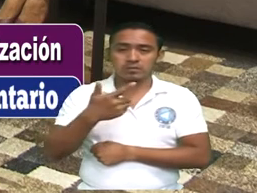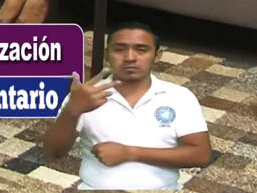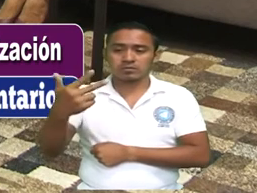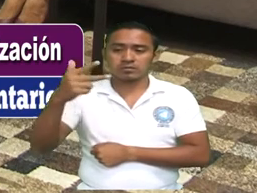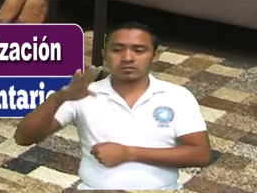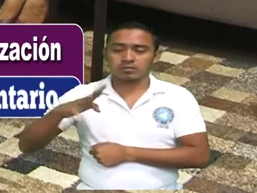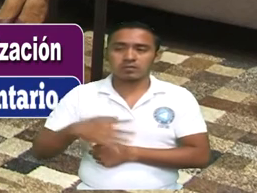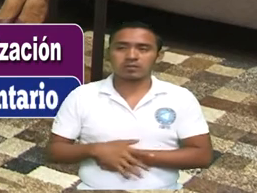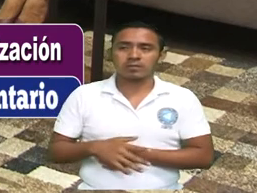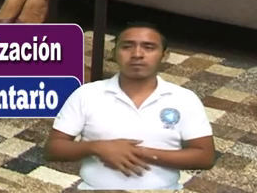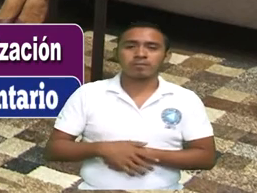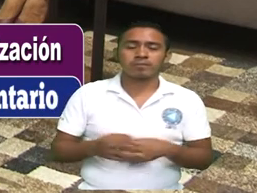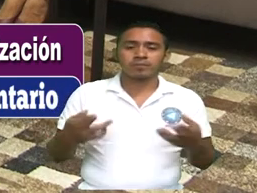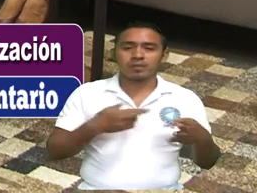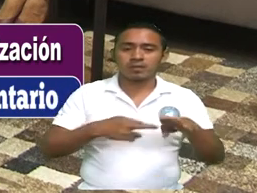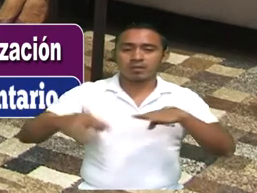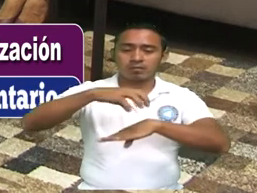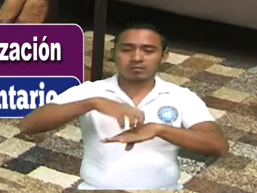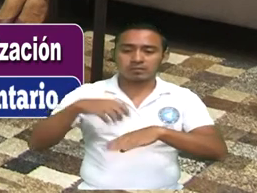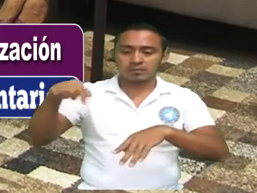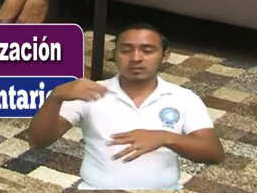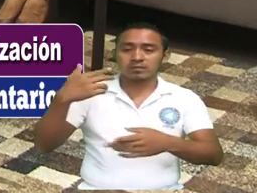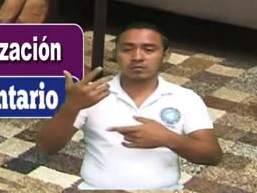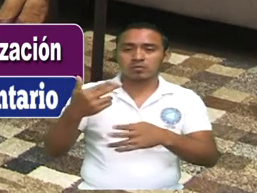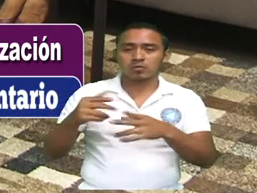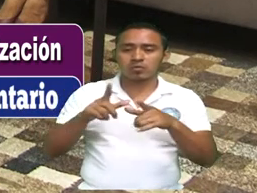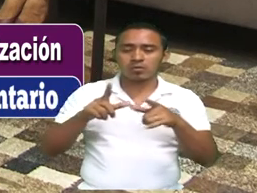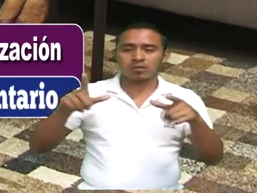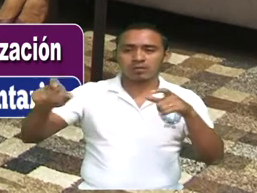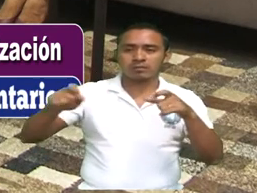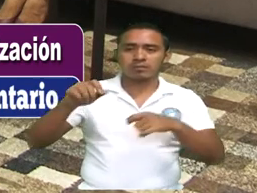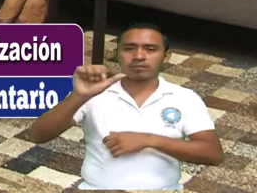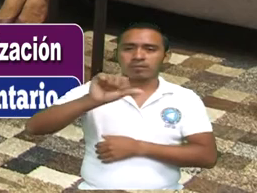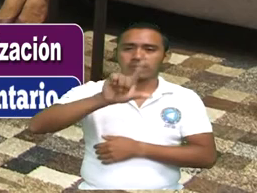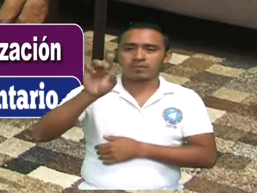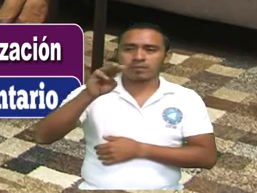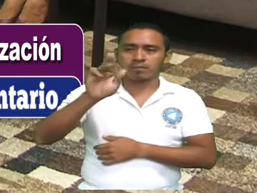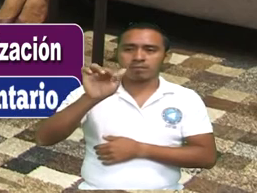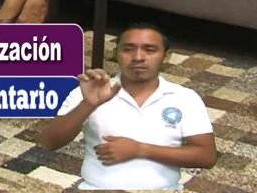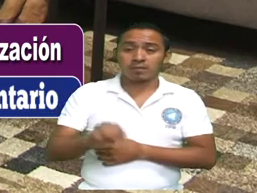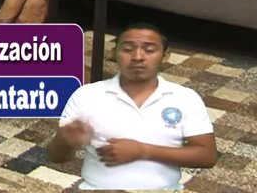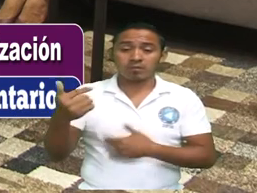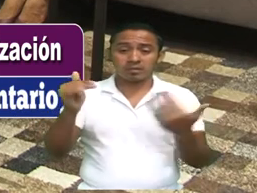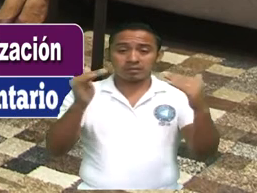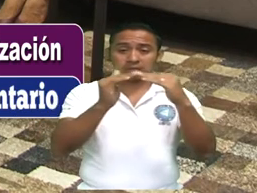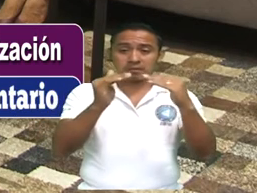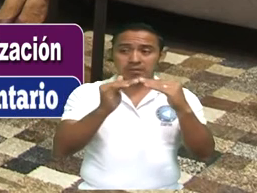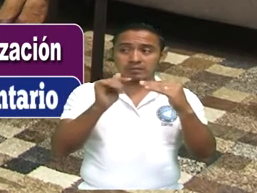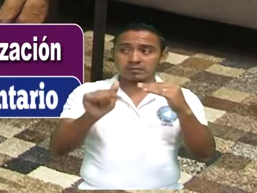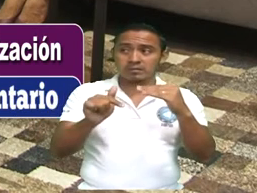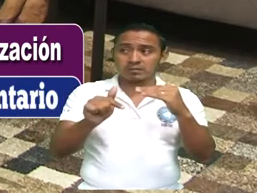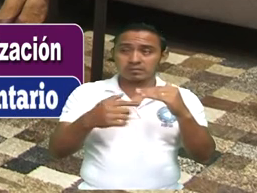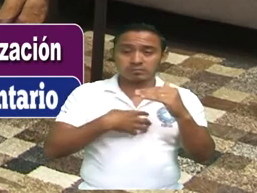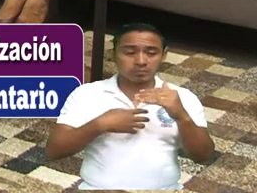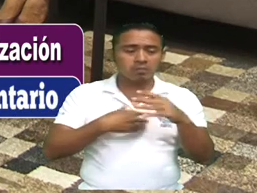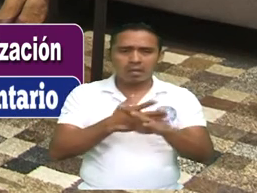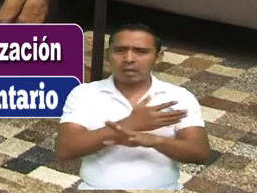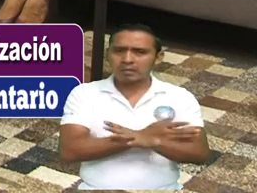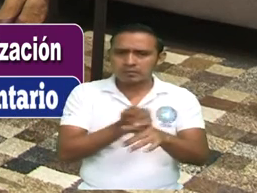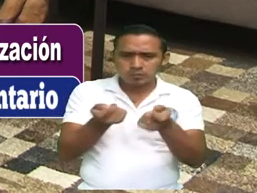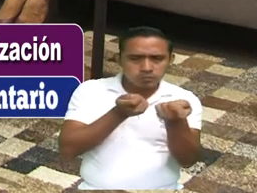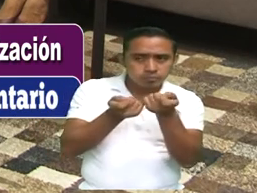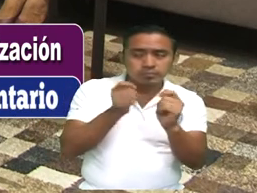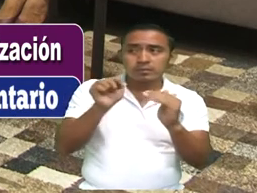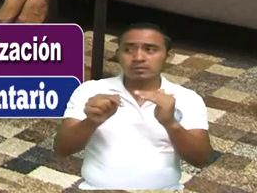ir al Almendro de Río San Juan, ahí yo me encontré con una casa chiquitita que había sido un comando, dicen, y que